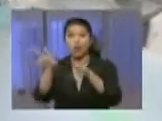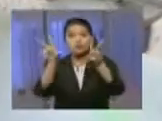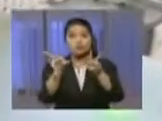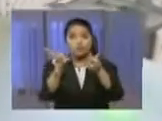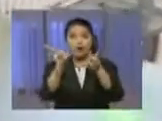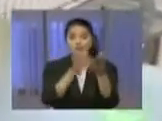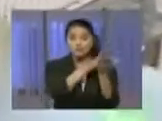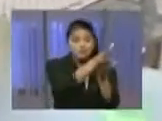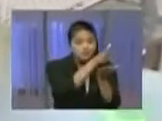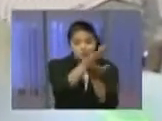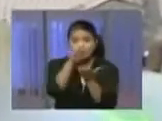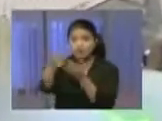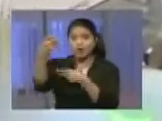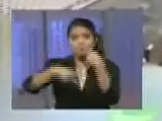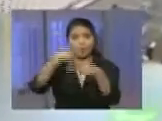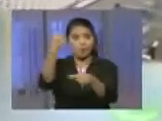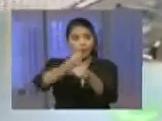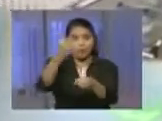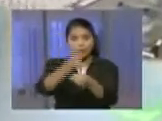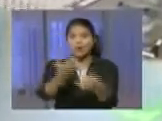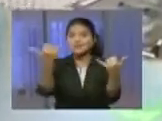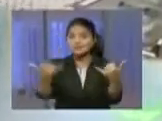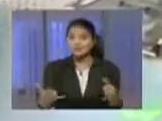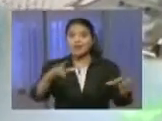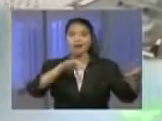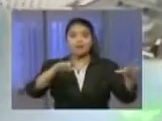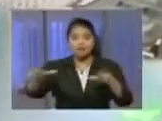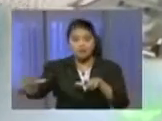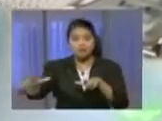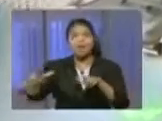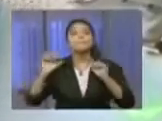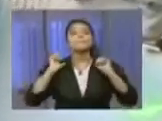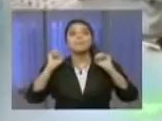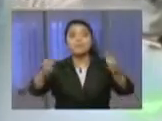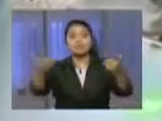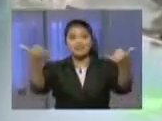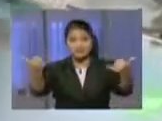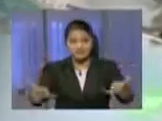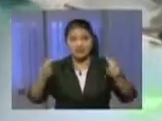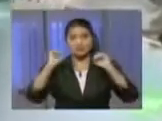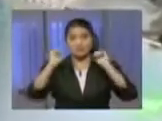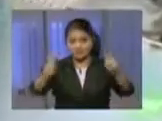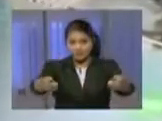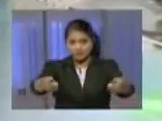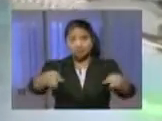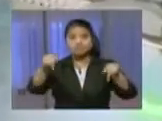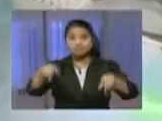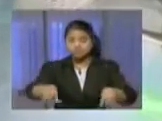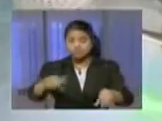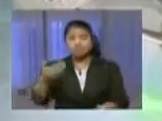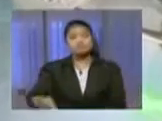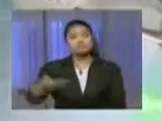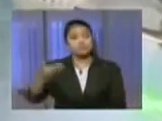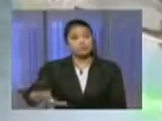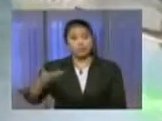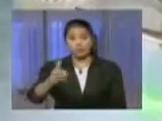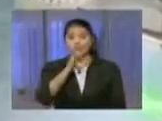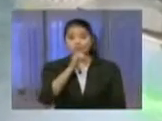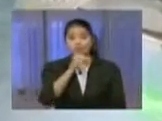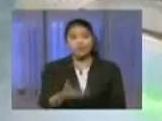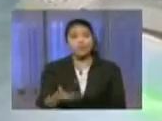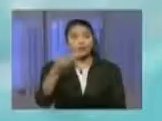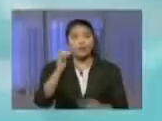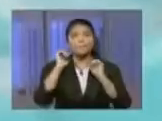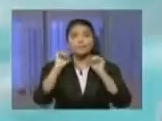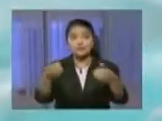producción que ya estamos preparando para arrancar ya iniciamos este dato es clave presidente ya